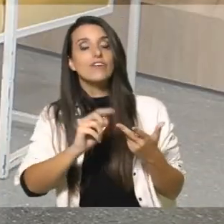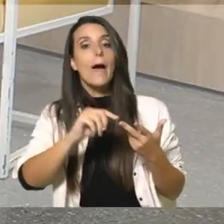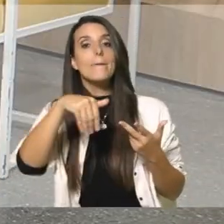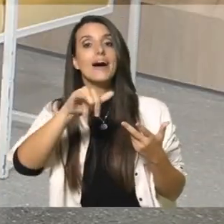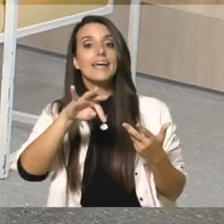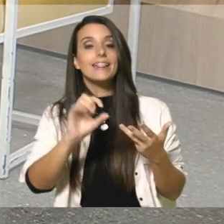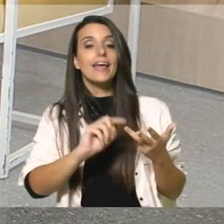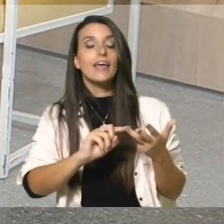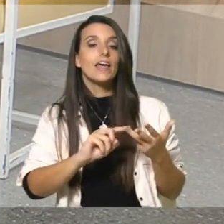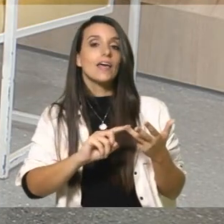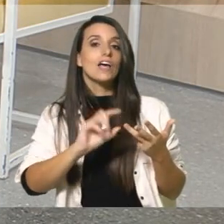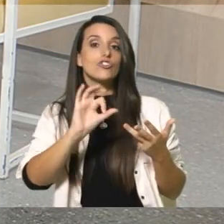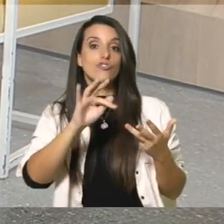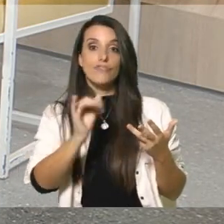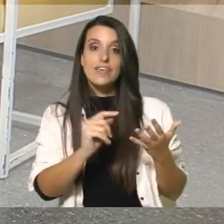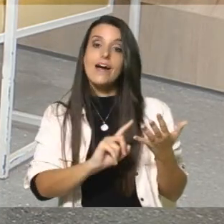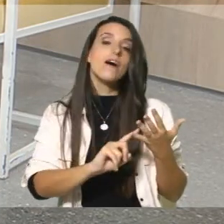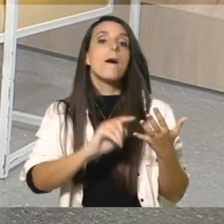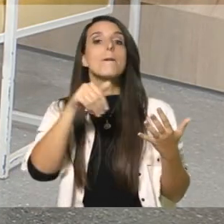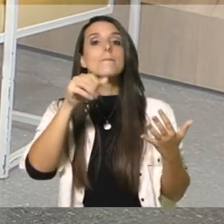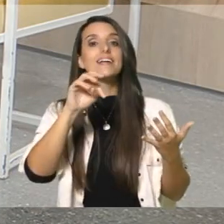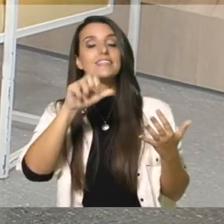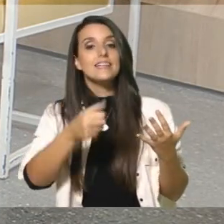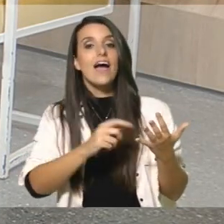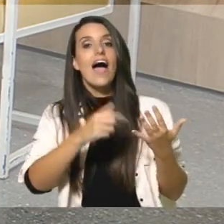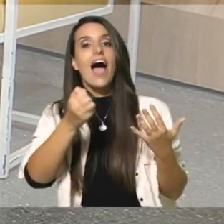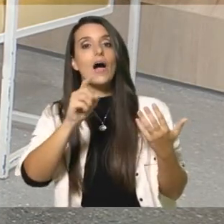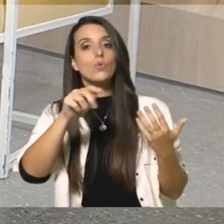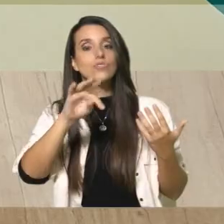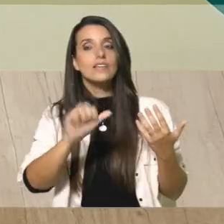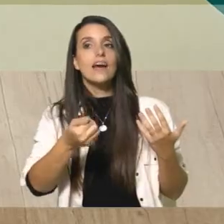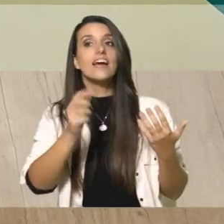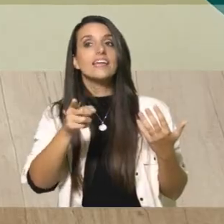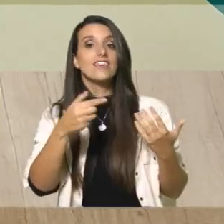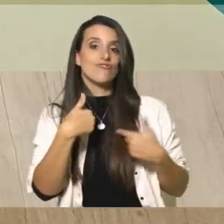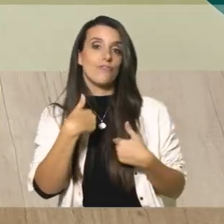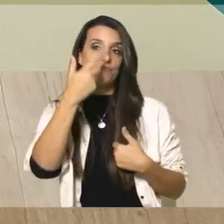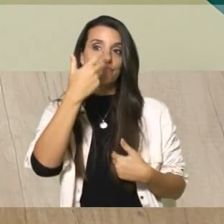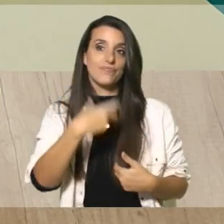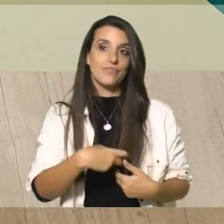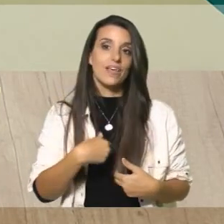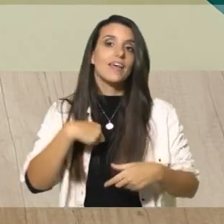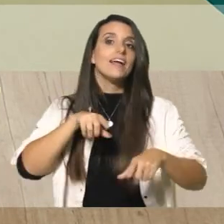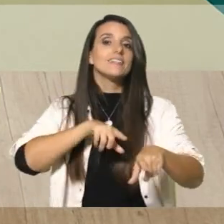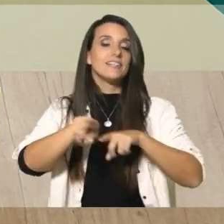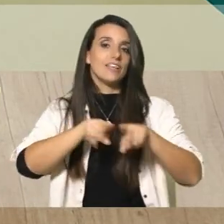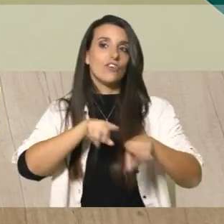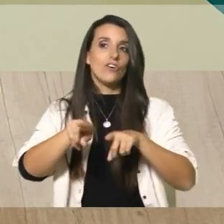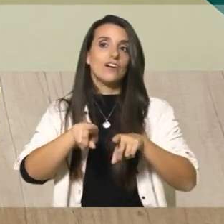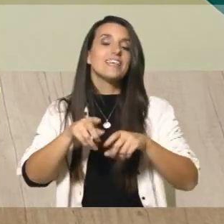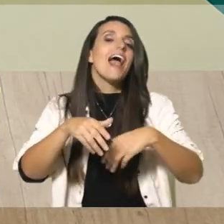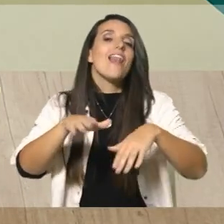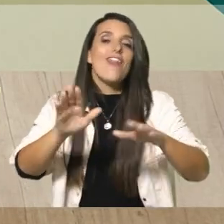Maite Ibarra, Sofía Canoura, Martina Blengio, Agustina Fernández y quien les habla, que dirijo y